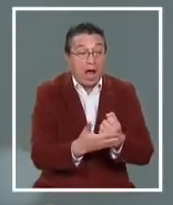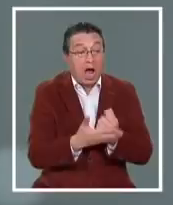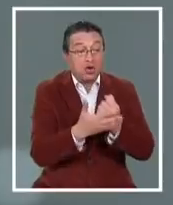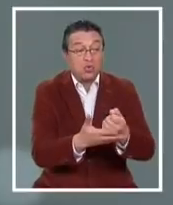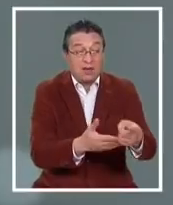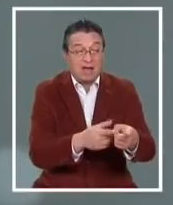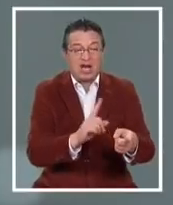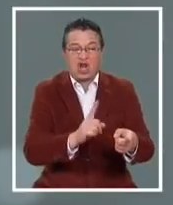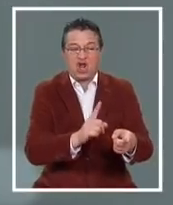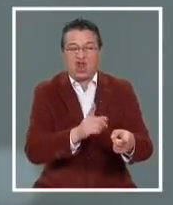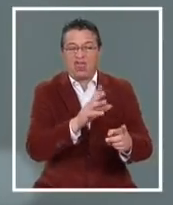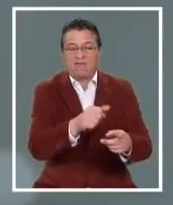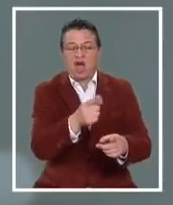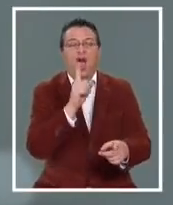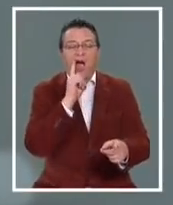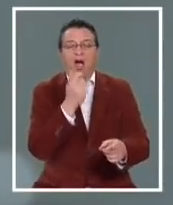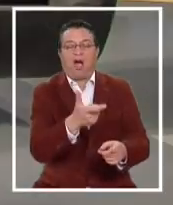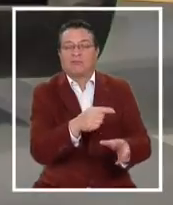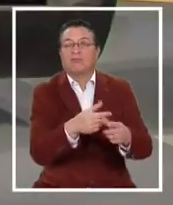y no debería ayudarlo. Uh-huh. ¿No?